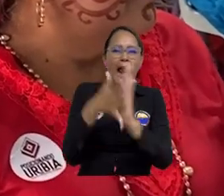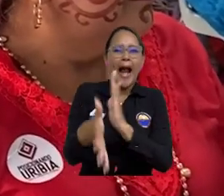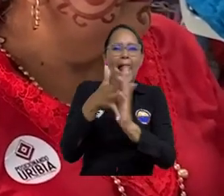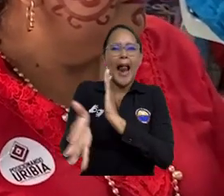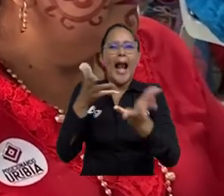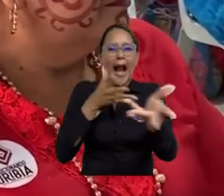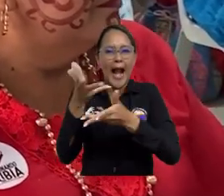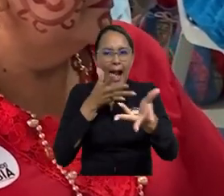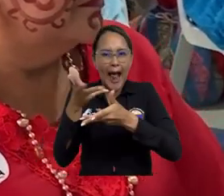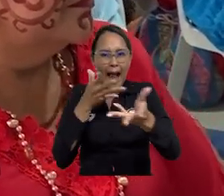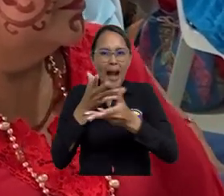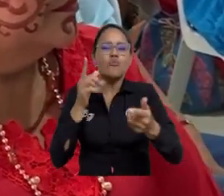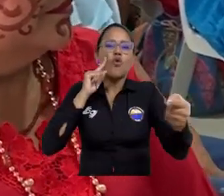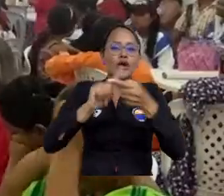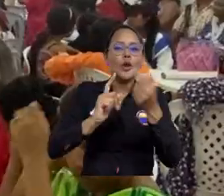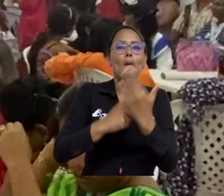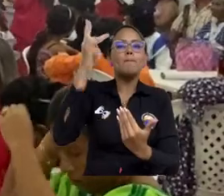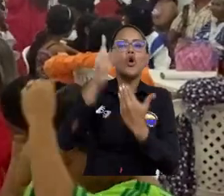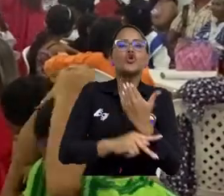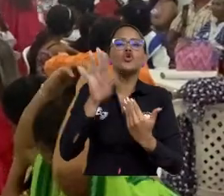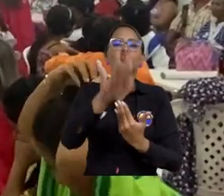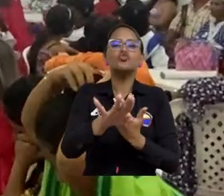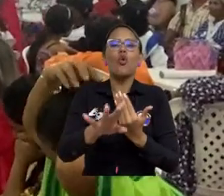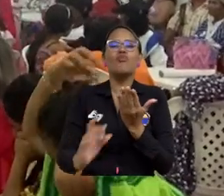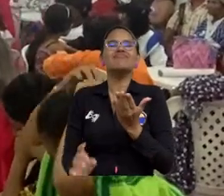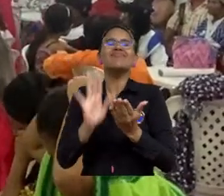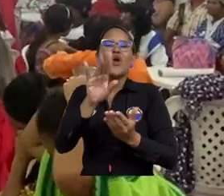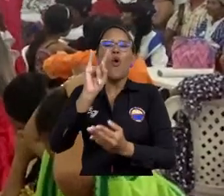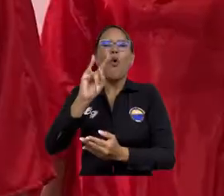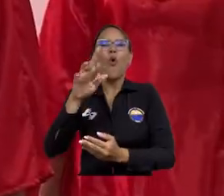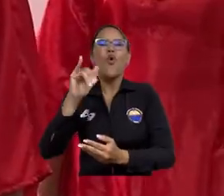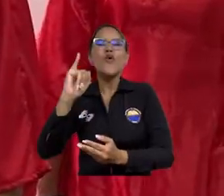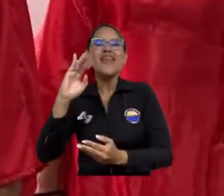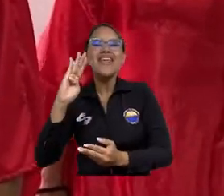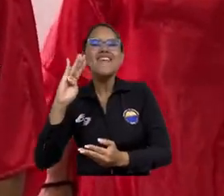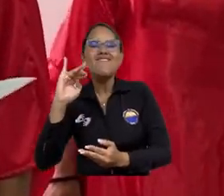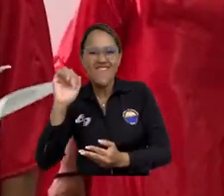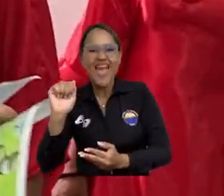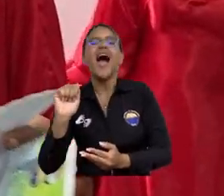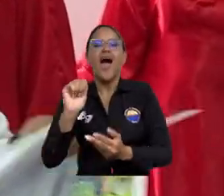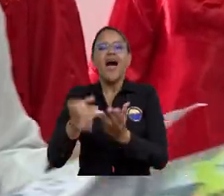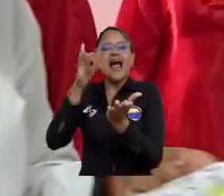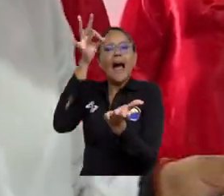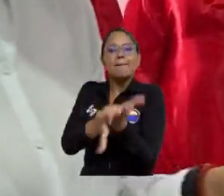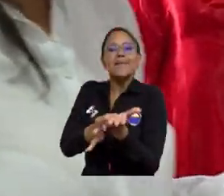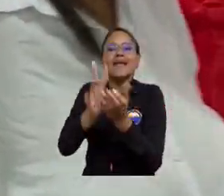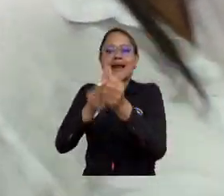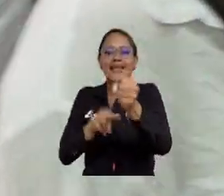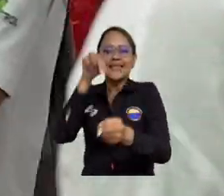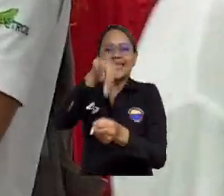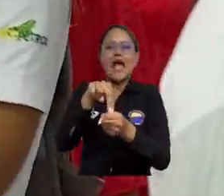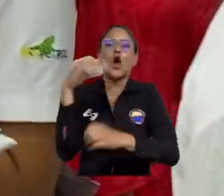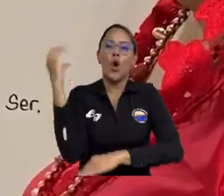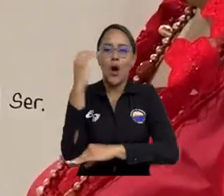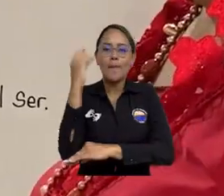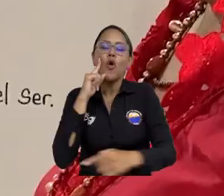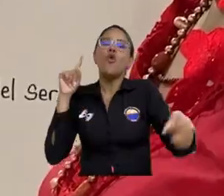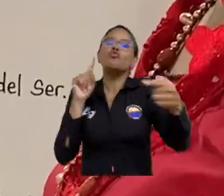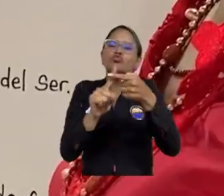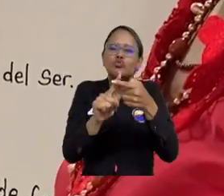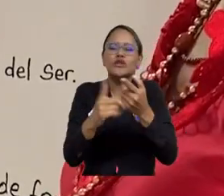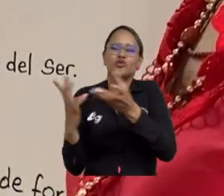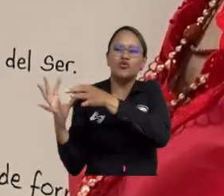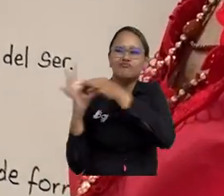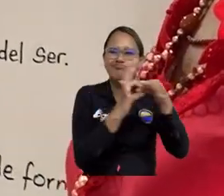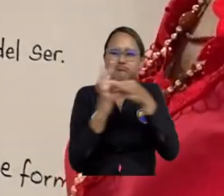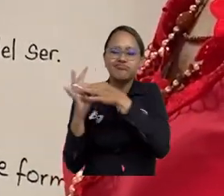de experiencias entre los beneficiarios del proyecto Posicionando Uribia, Capital Indígena de Colombia, una alianza entre la Universidad del